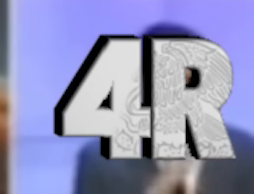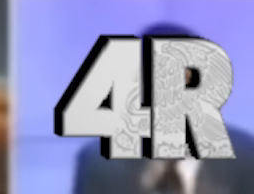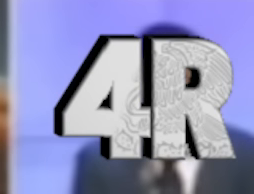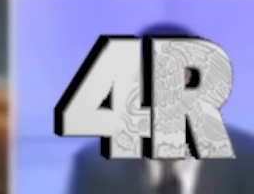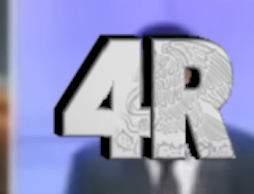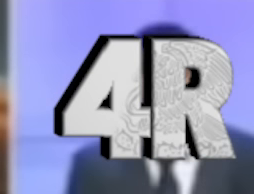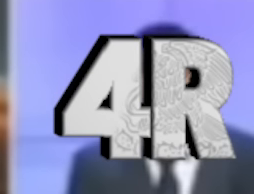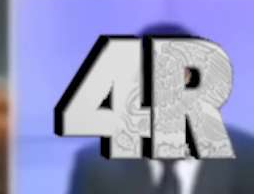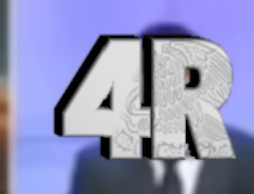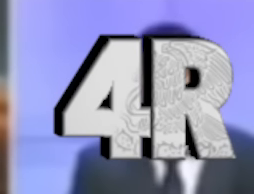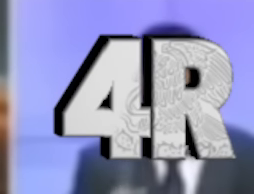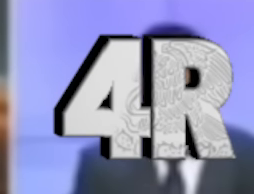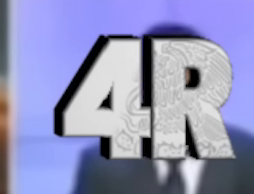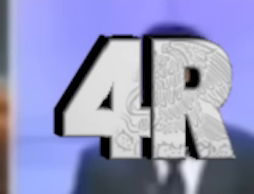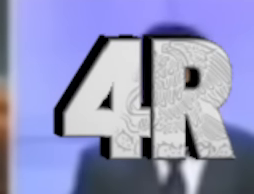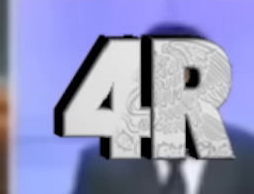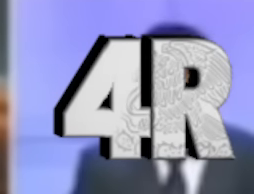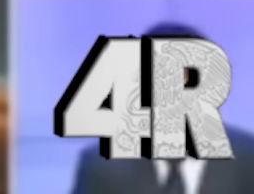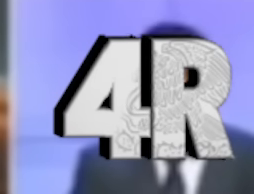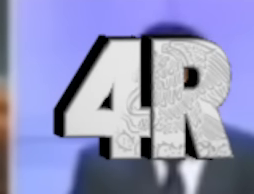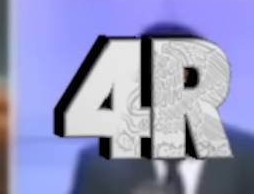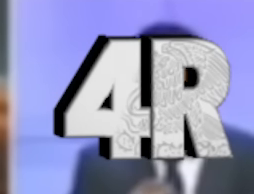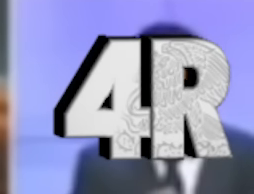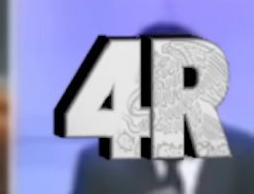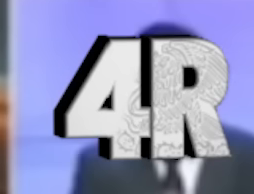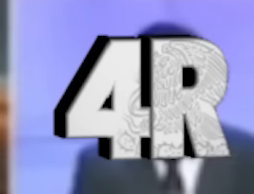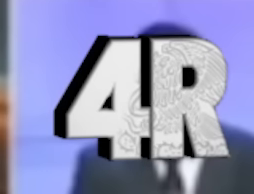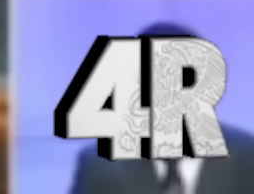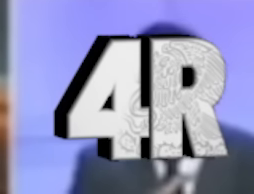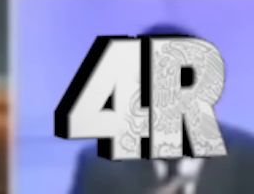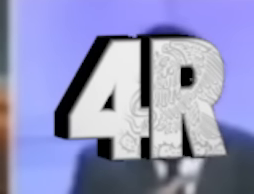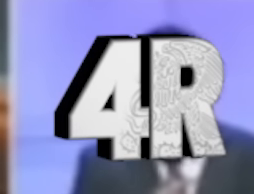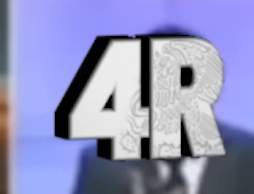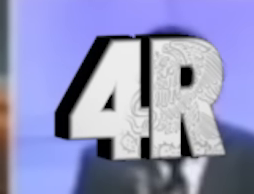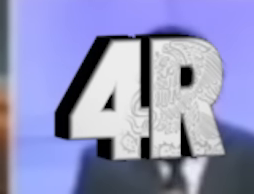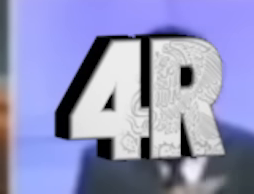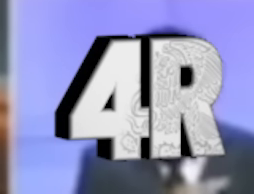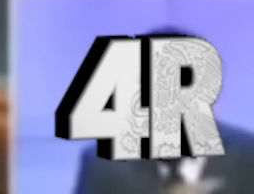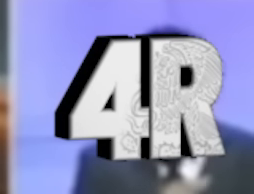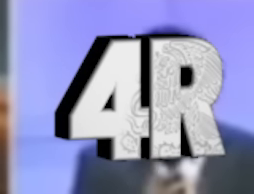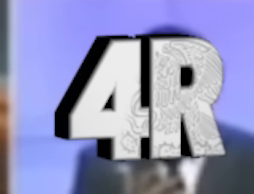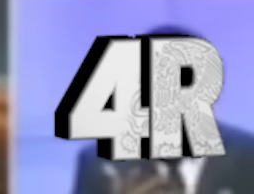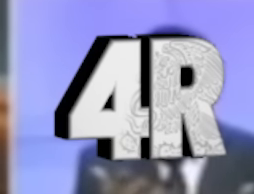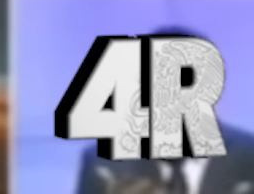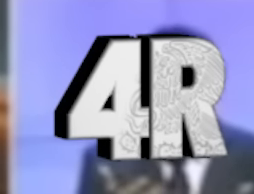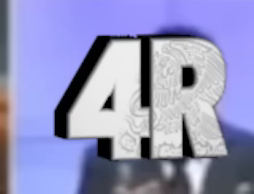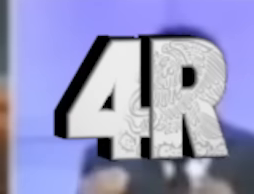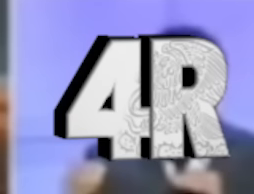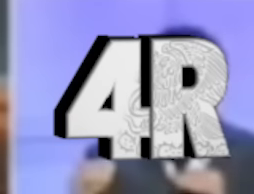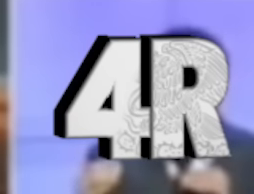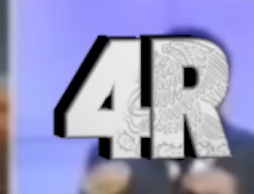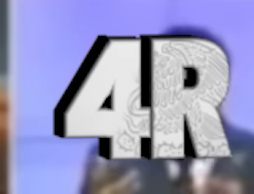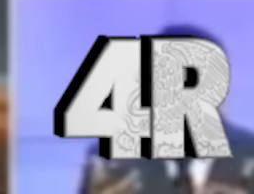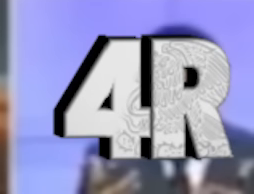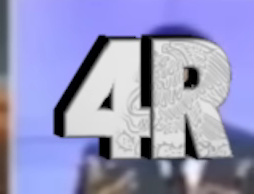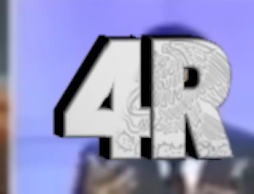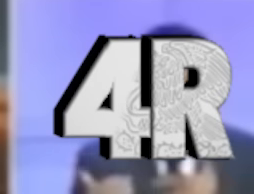electoral tercero no es materia de pronunciamiento ni de litis la